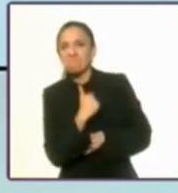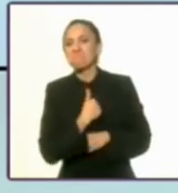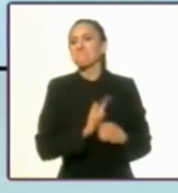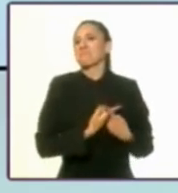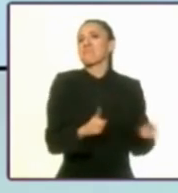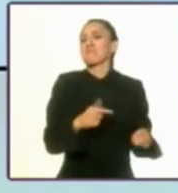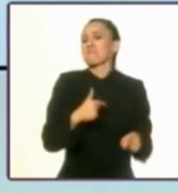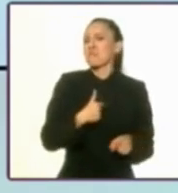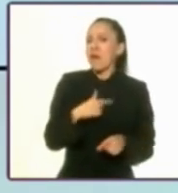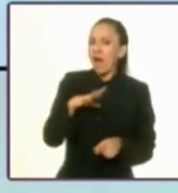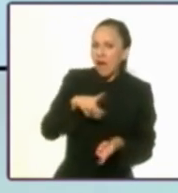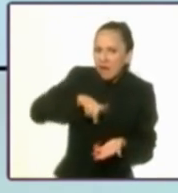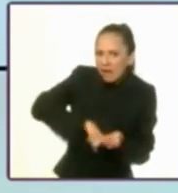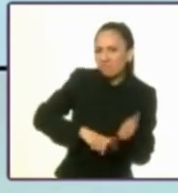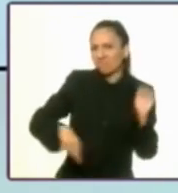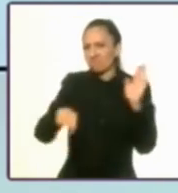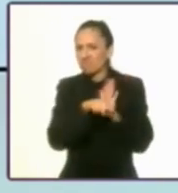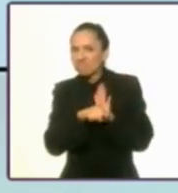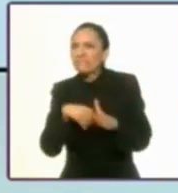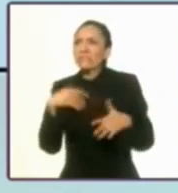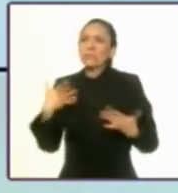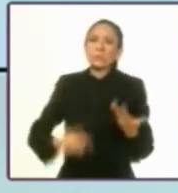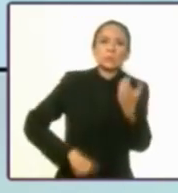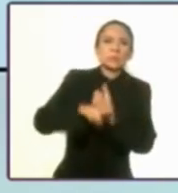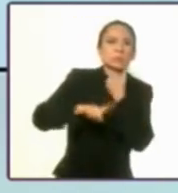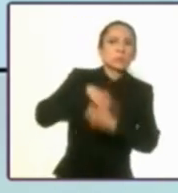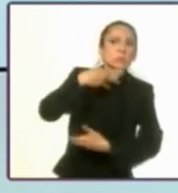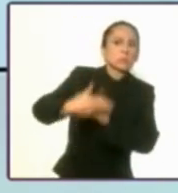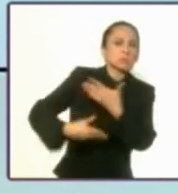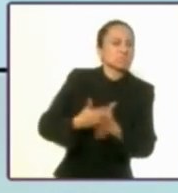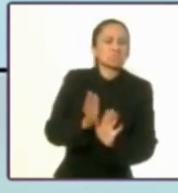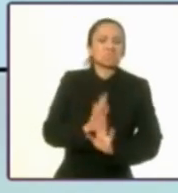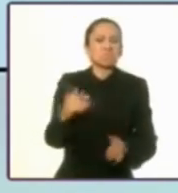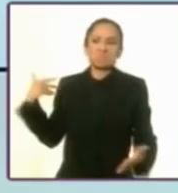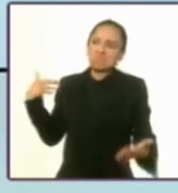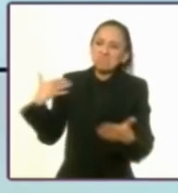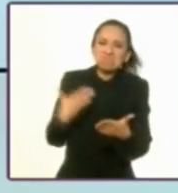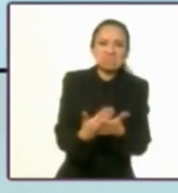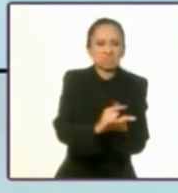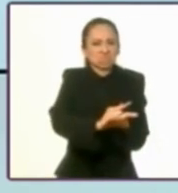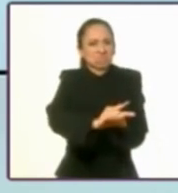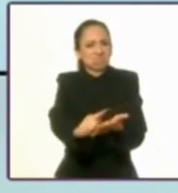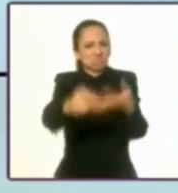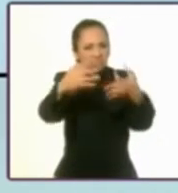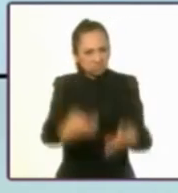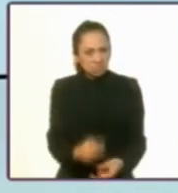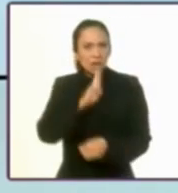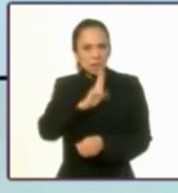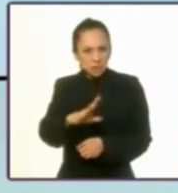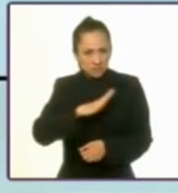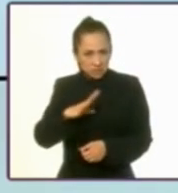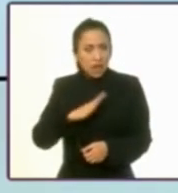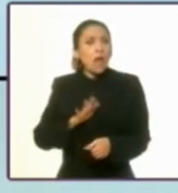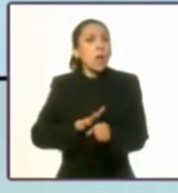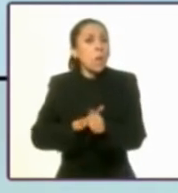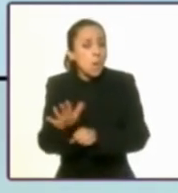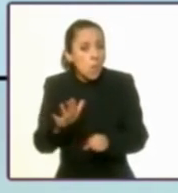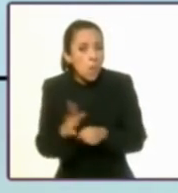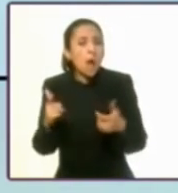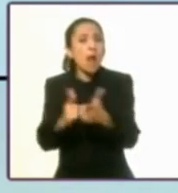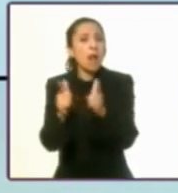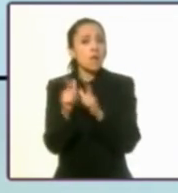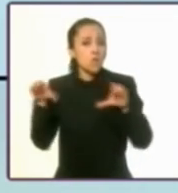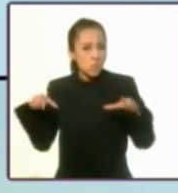escándalos yo tengo una trayectoria limpia tengo una trayectoria de resultados vengo de las organizaciones no gubernamentales como greenpeace